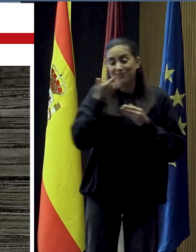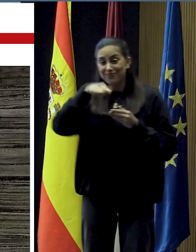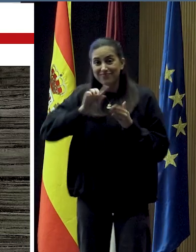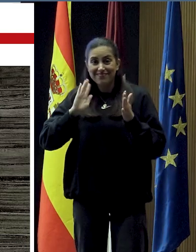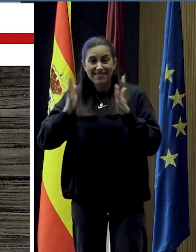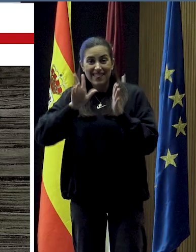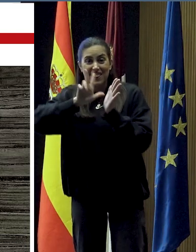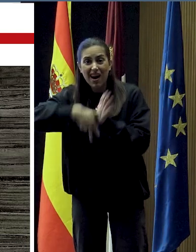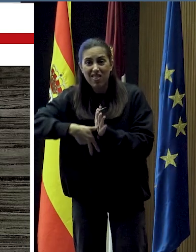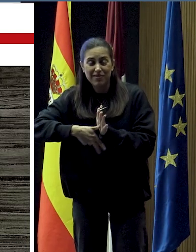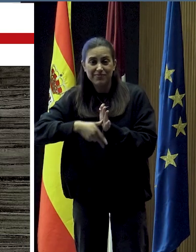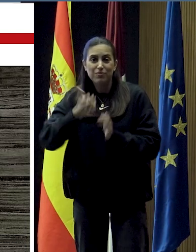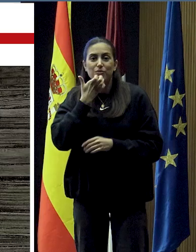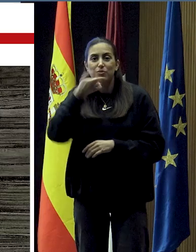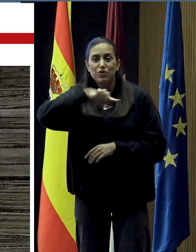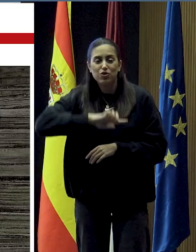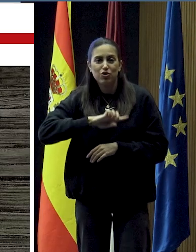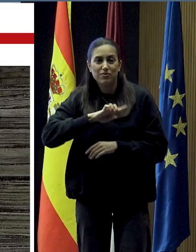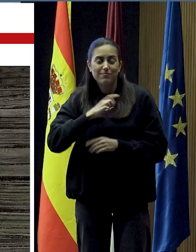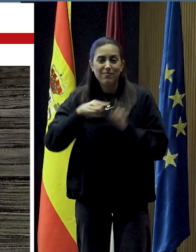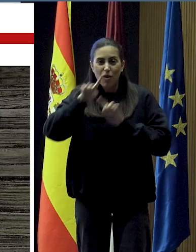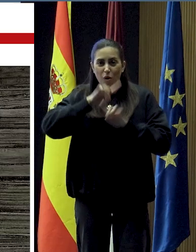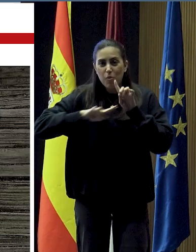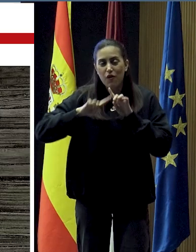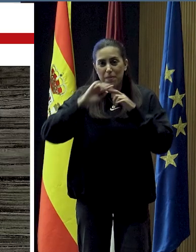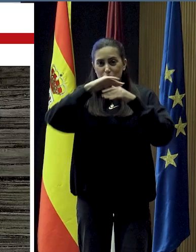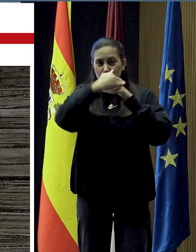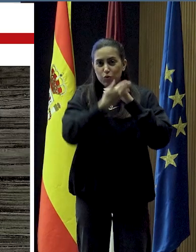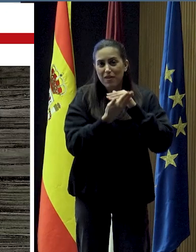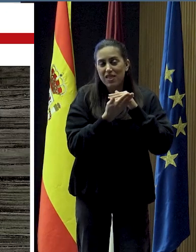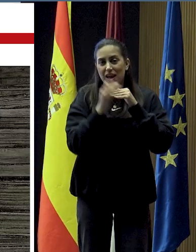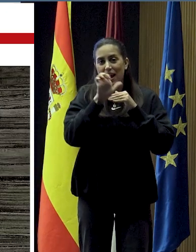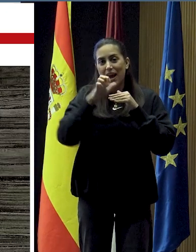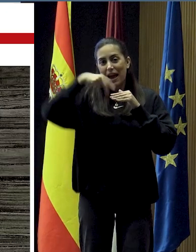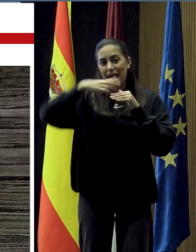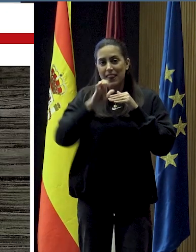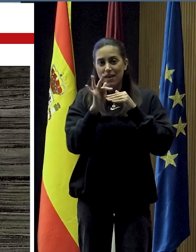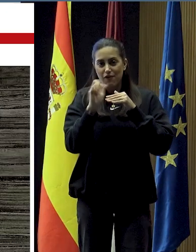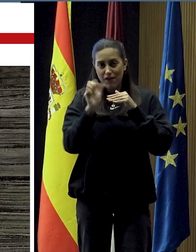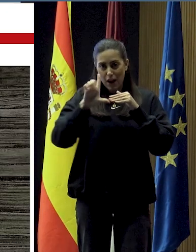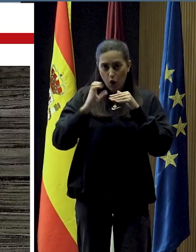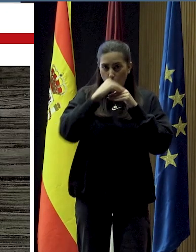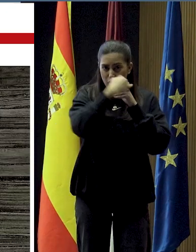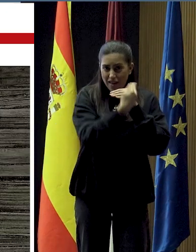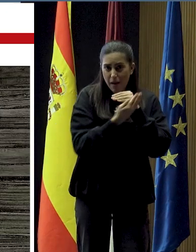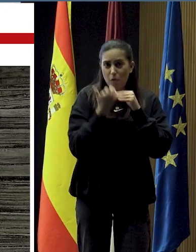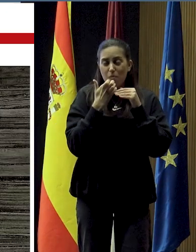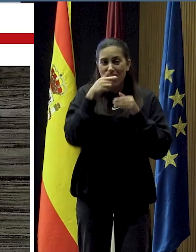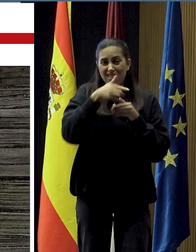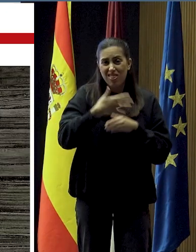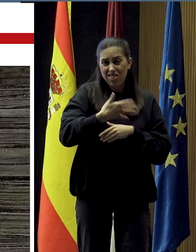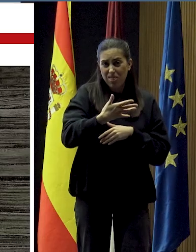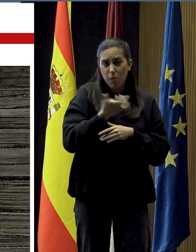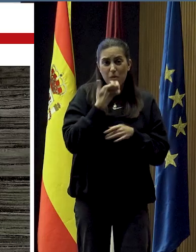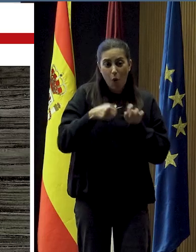si lo que ha ocurrido es que tenemos una atrofia de la superficie que envuelve el encéfalo, de la corteza cerebral, no hay forma de volver